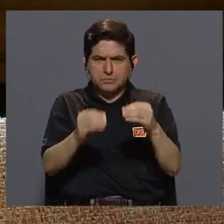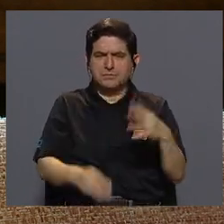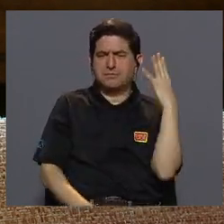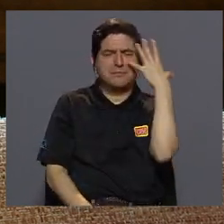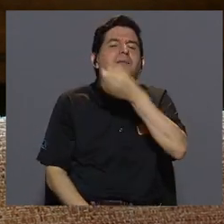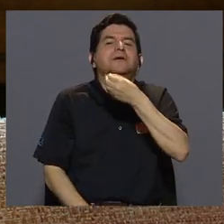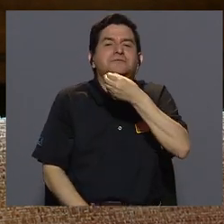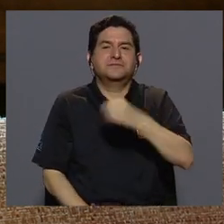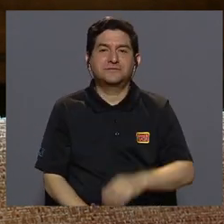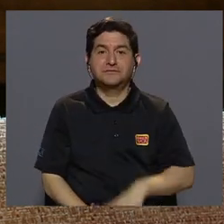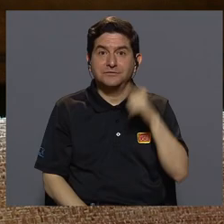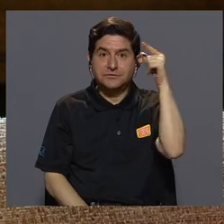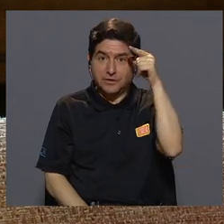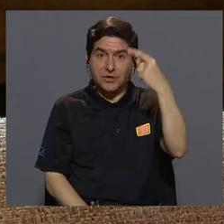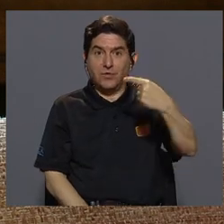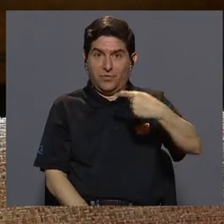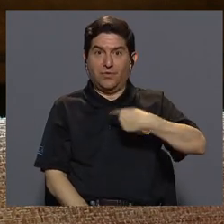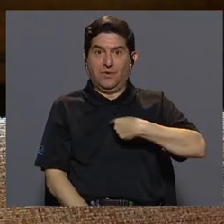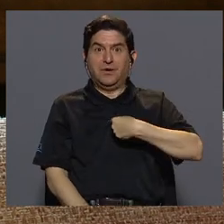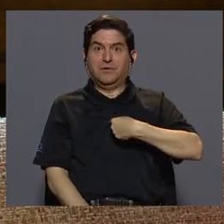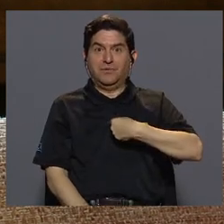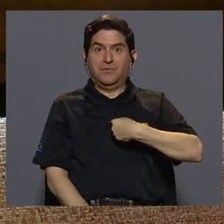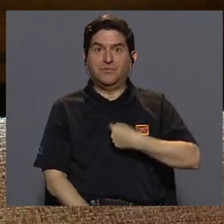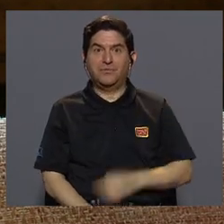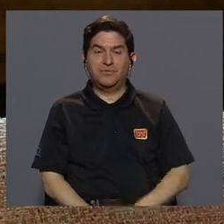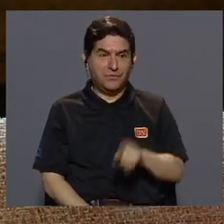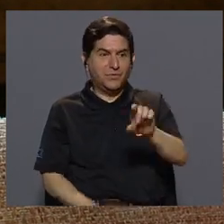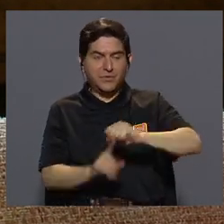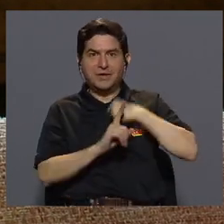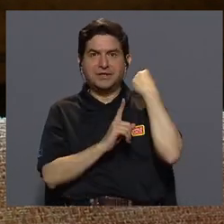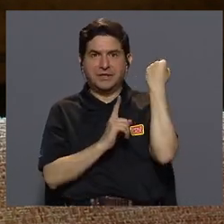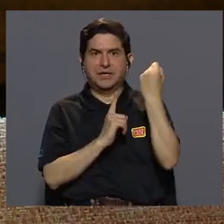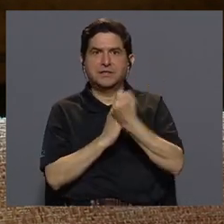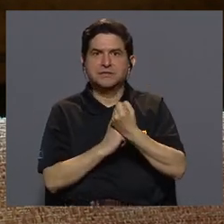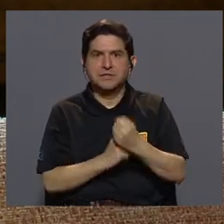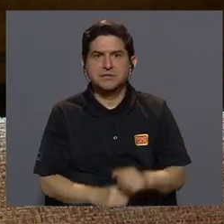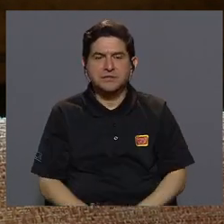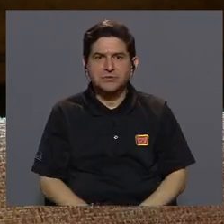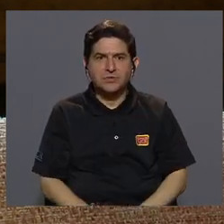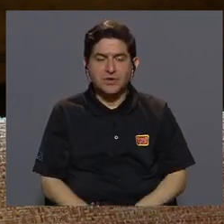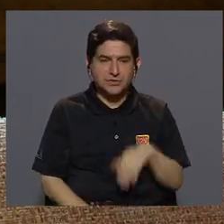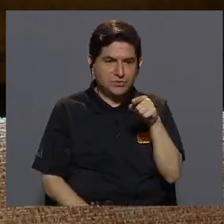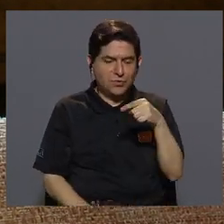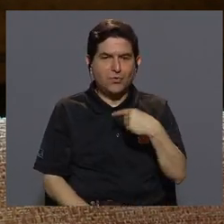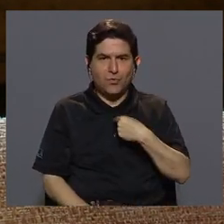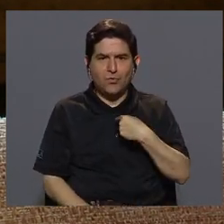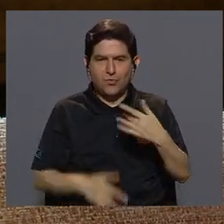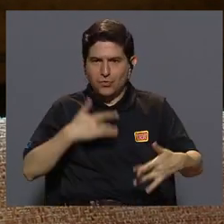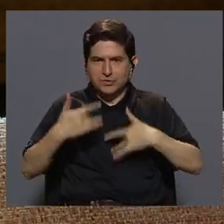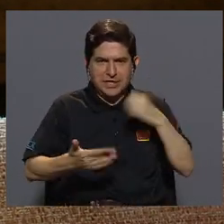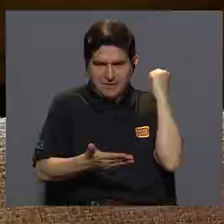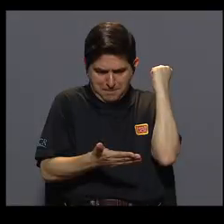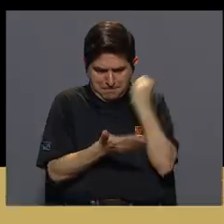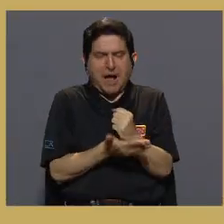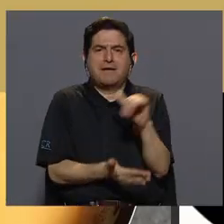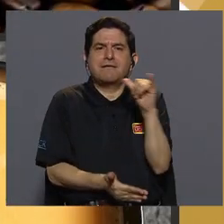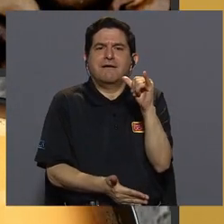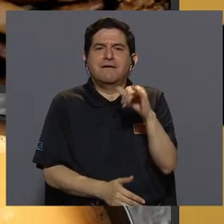Y eso, pues lógico, a uno lo ¿cómo se llama? Emociona. Lo marca, ¿verdad? Lo